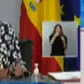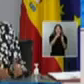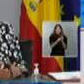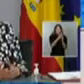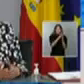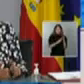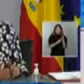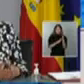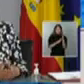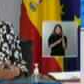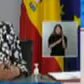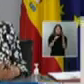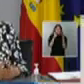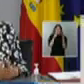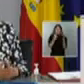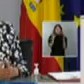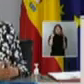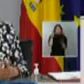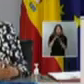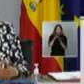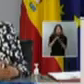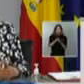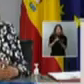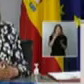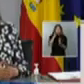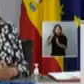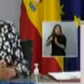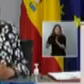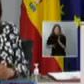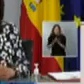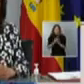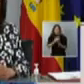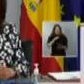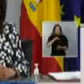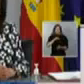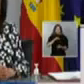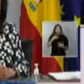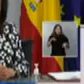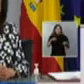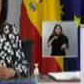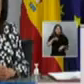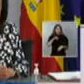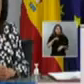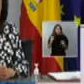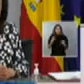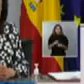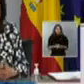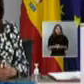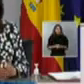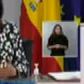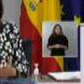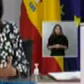qué les parecería lo de ajustar un poco el consumo de energía que hacemos en casa y en el coche. A ver qué te cuenta, Laura.